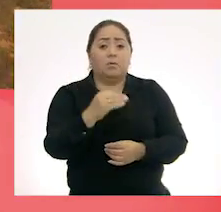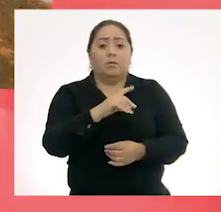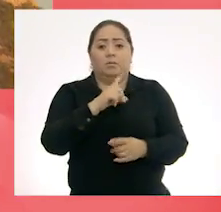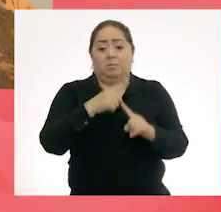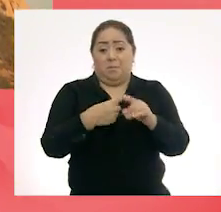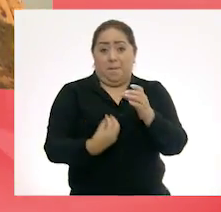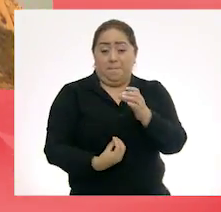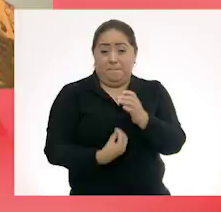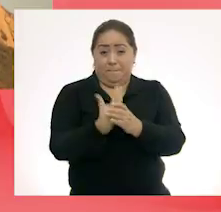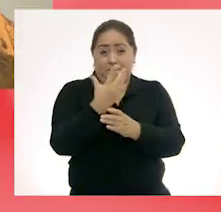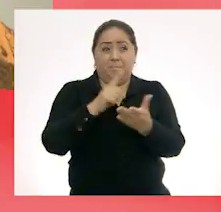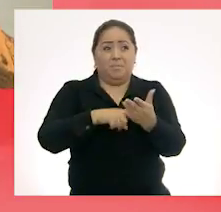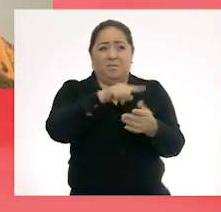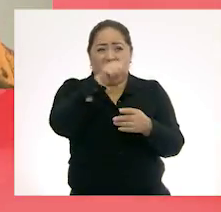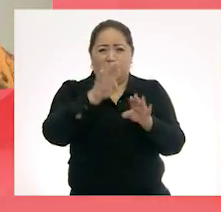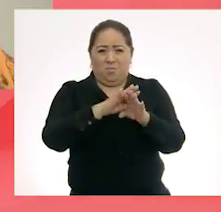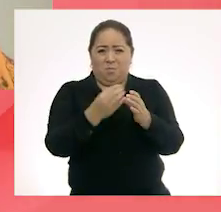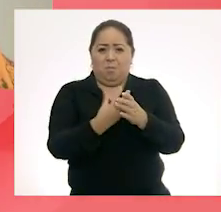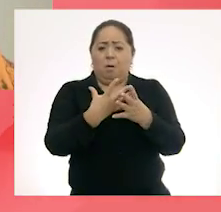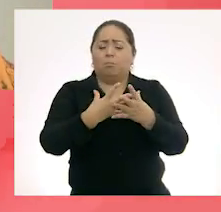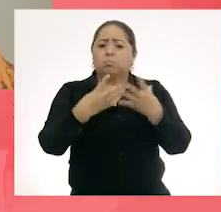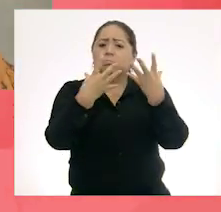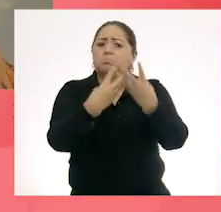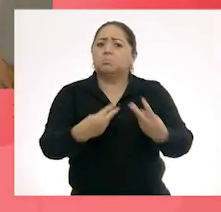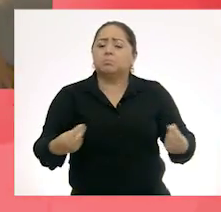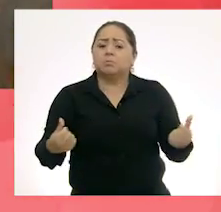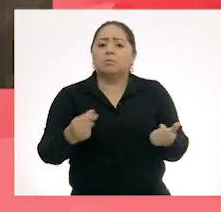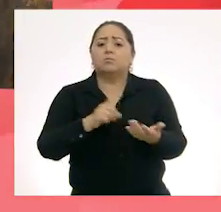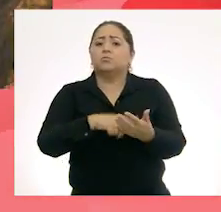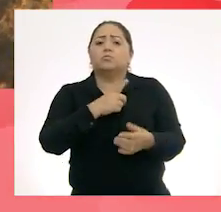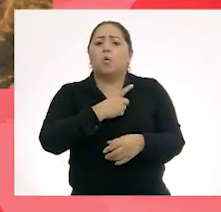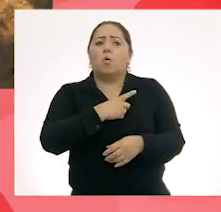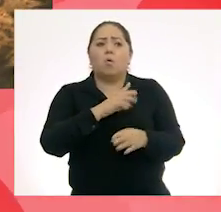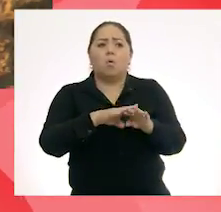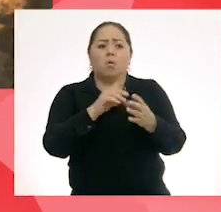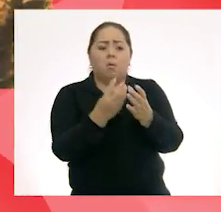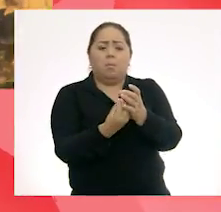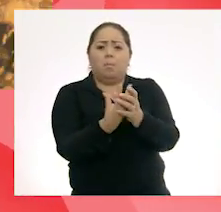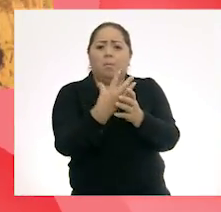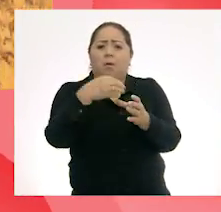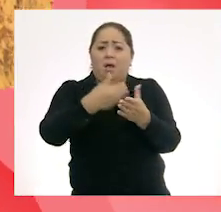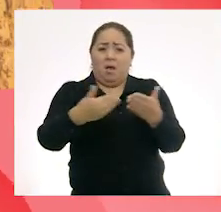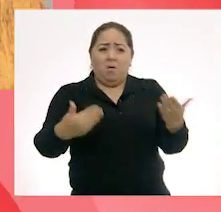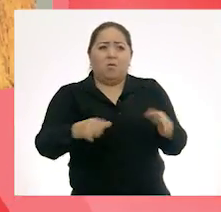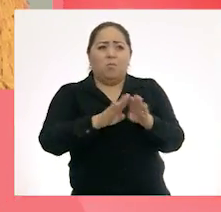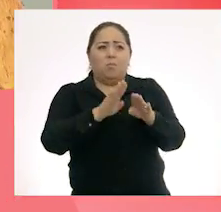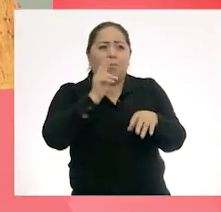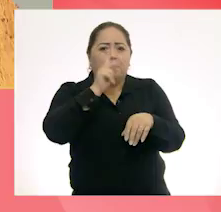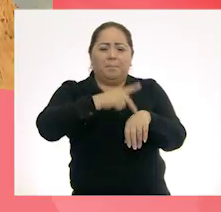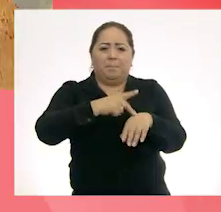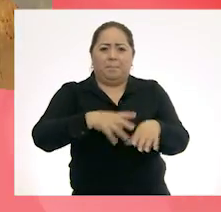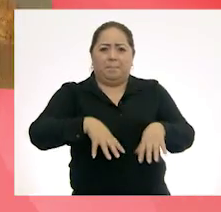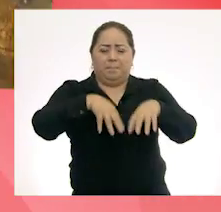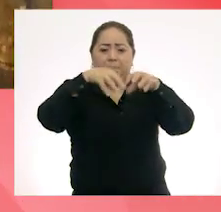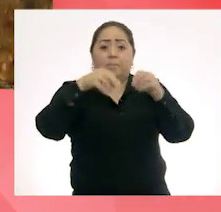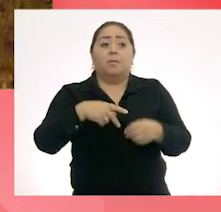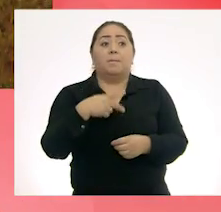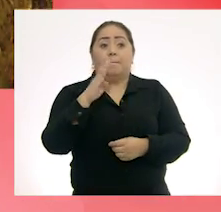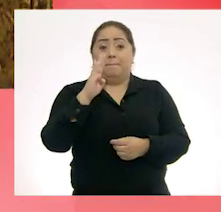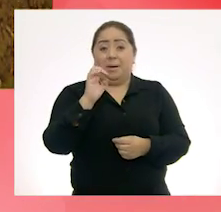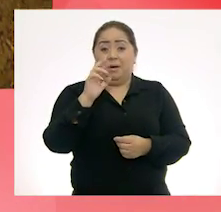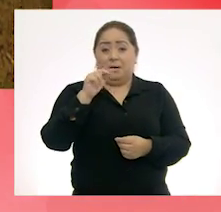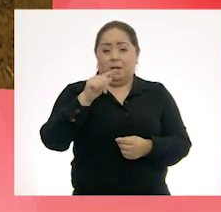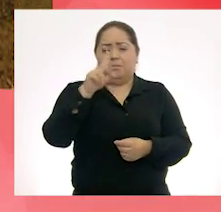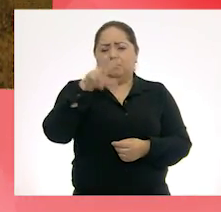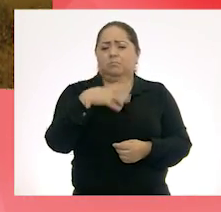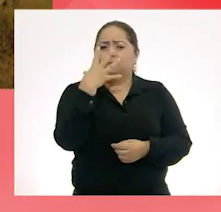la erosión, el resto del volcán desapareció, quedando solo la lava sólida que hoy forma la peña. Bernal es